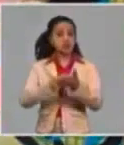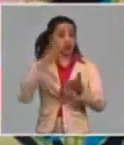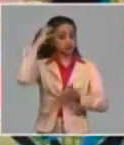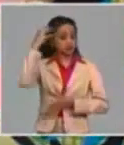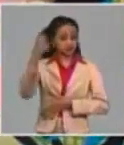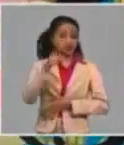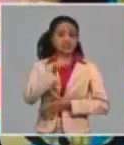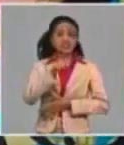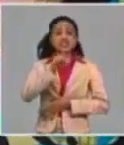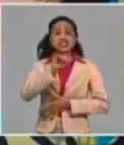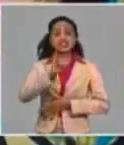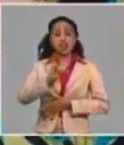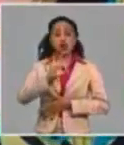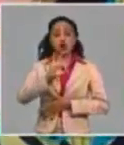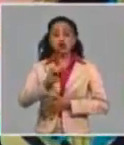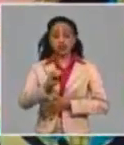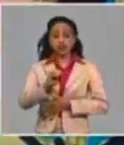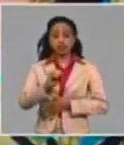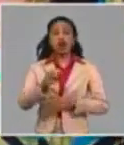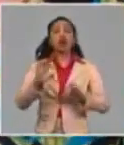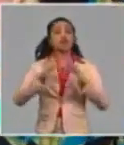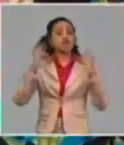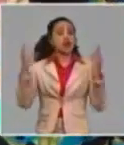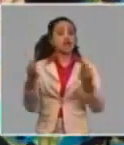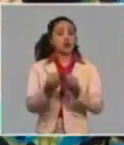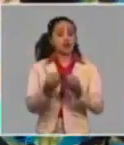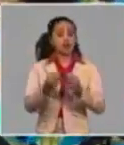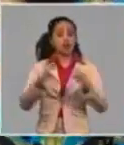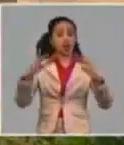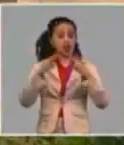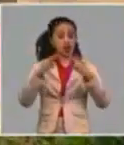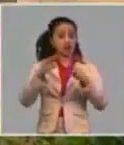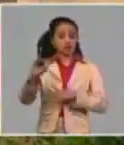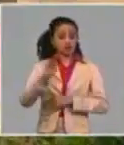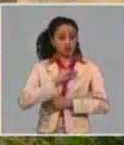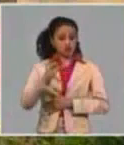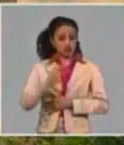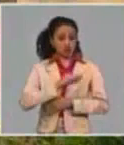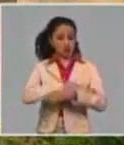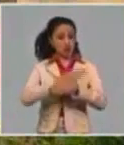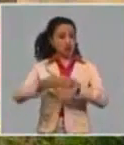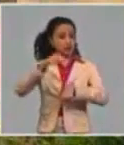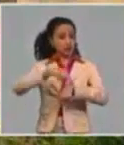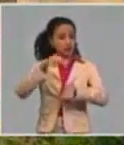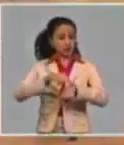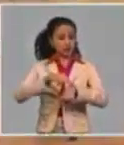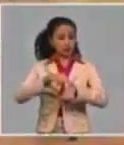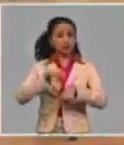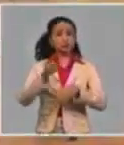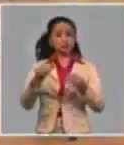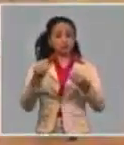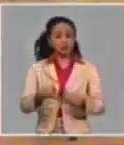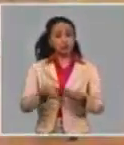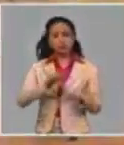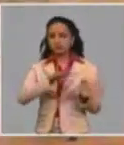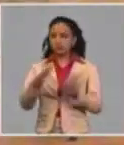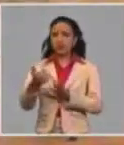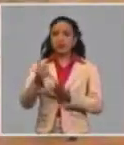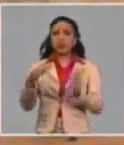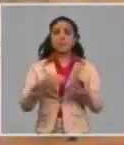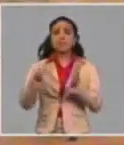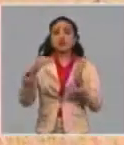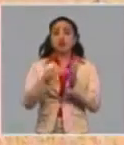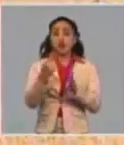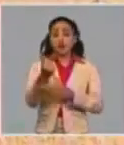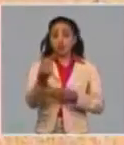680 cédulas básicas habitacionales por concepto de subsidio. Hasta el momento hemos recibido aproximadamente 10 millones